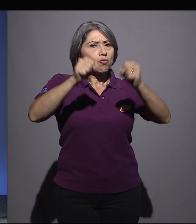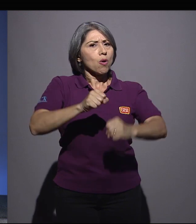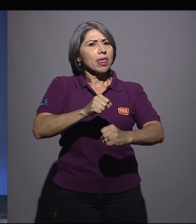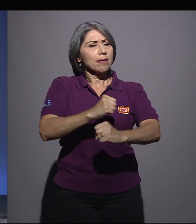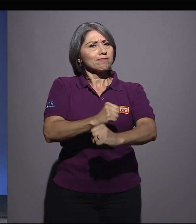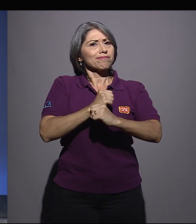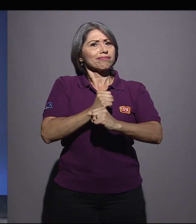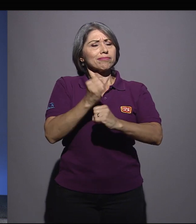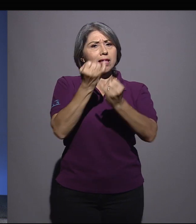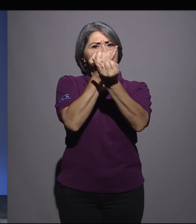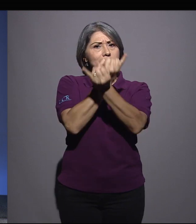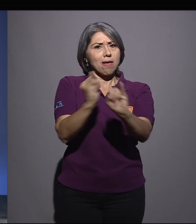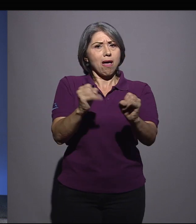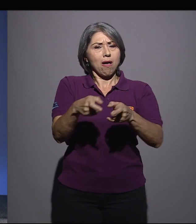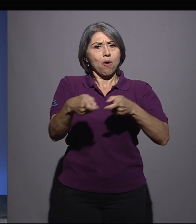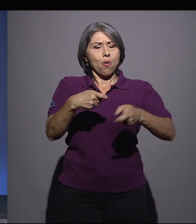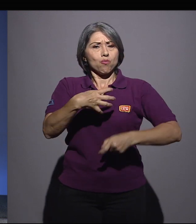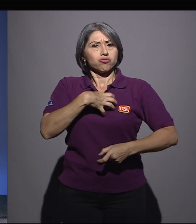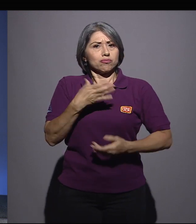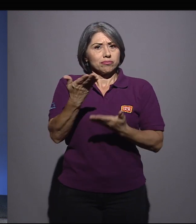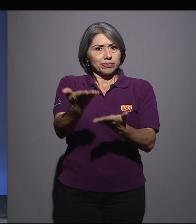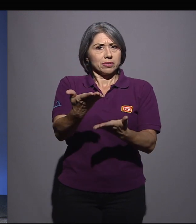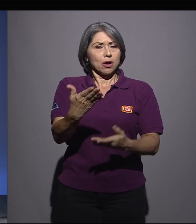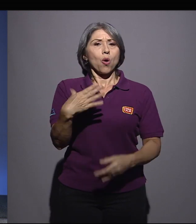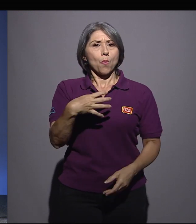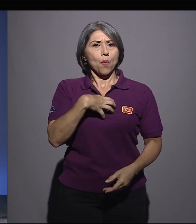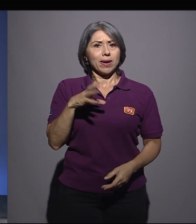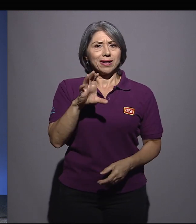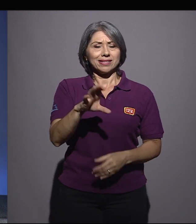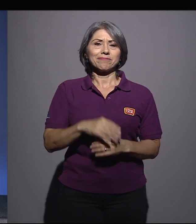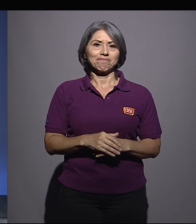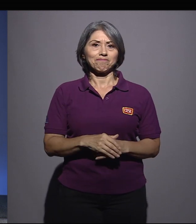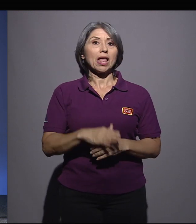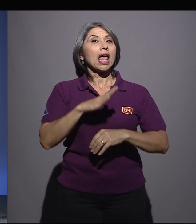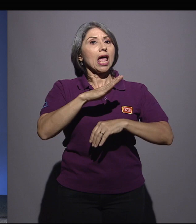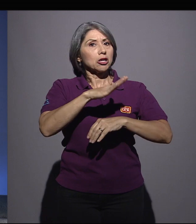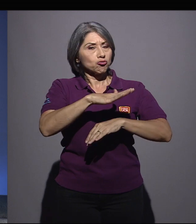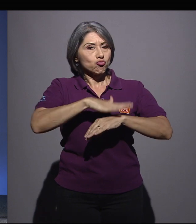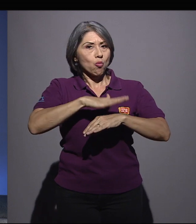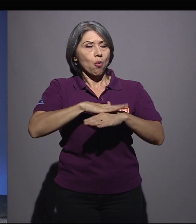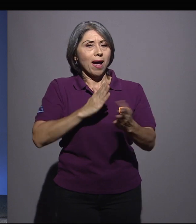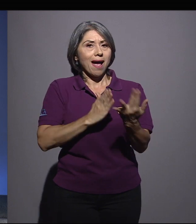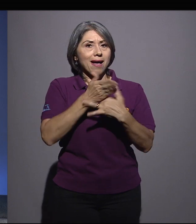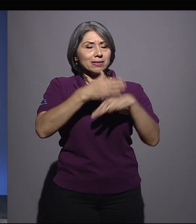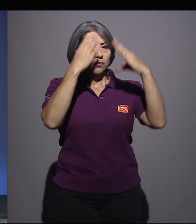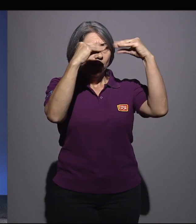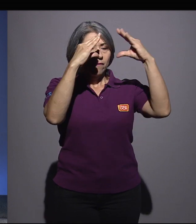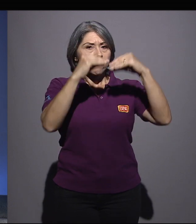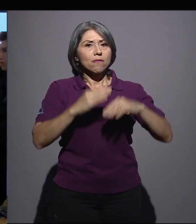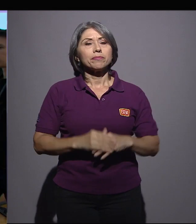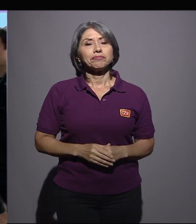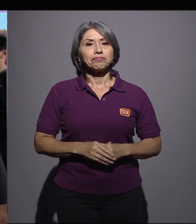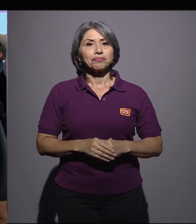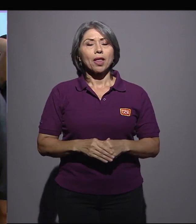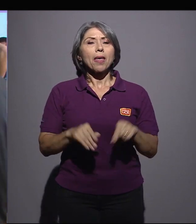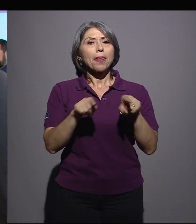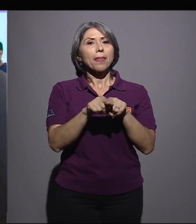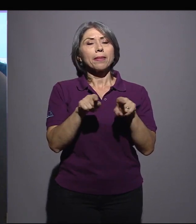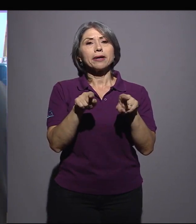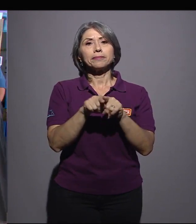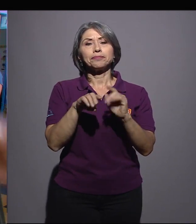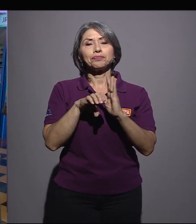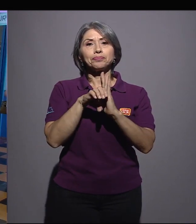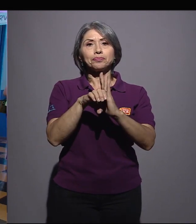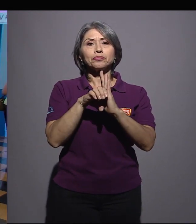la autonomía que ellos merecen, ¿verdad? Eso por un lado en cuanto al acceso a la información. Otra parte sería, por